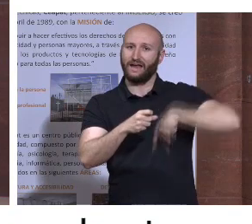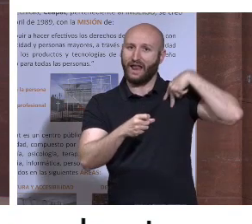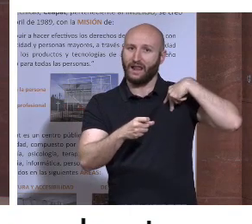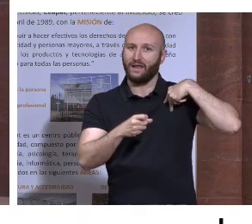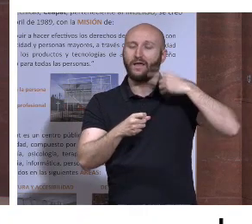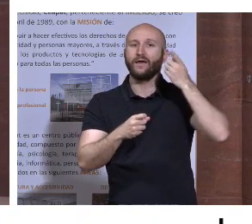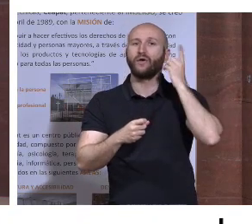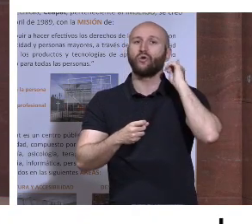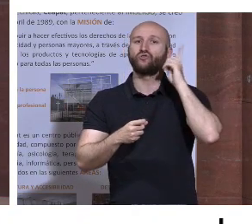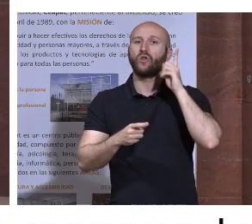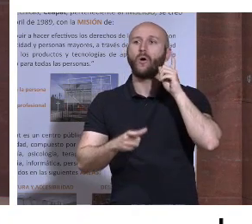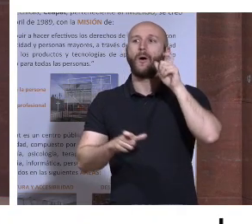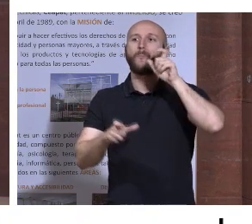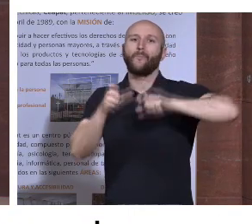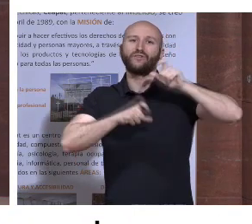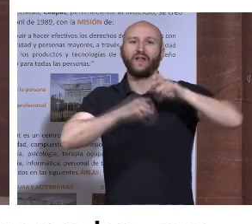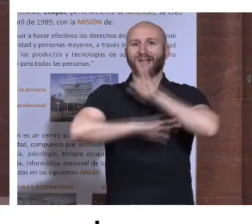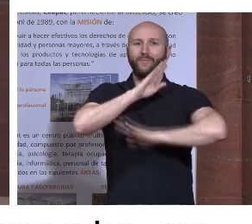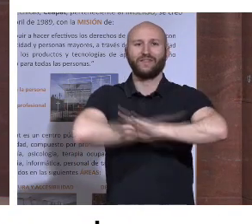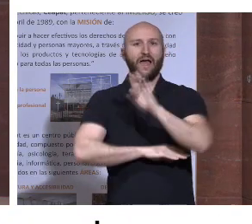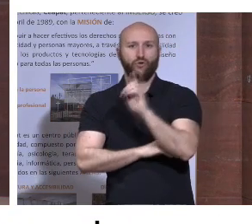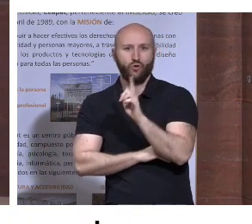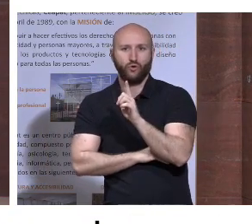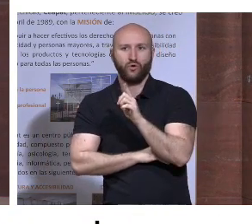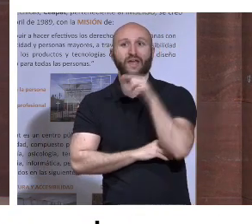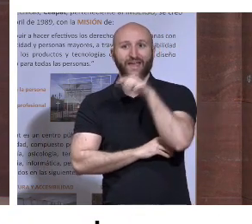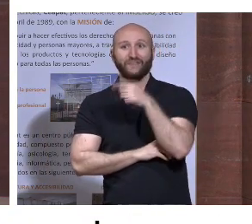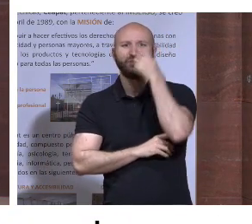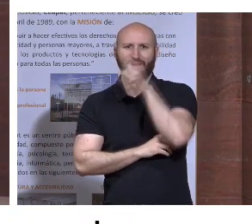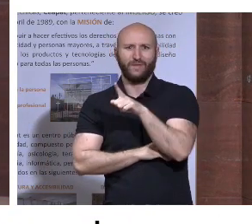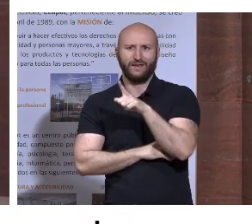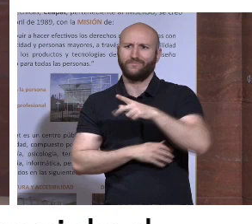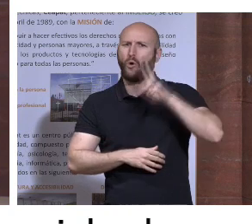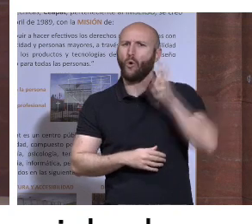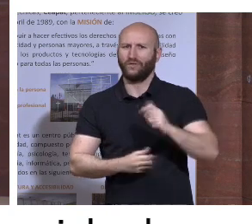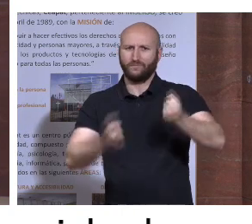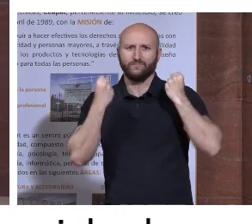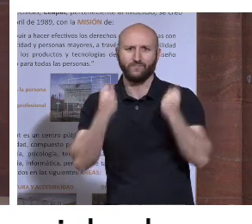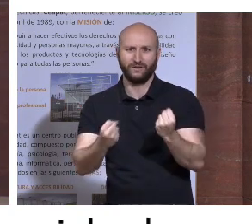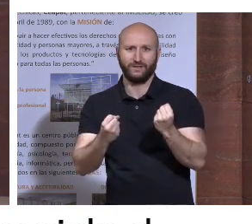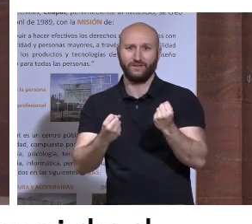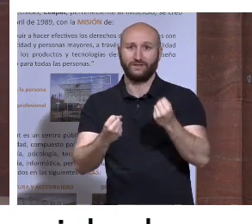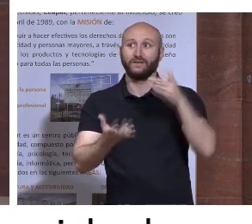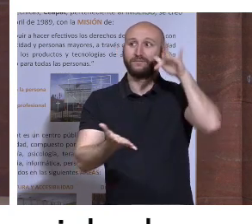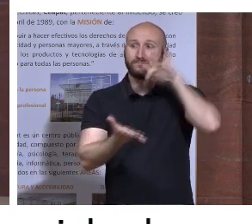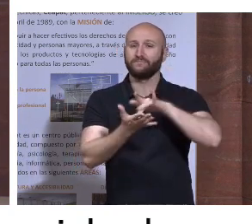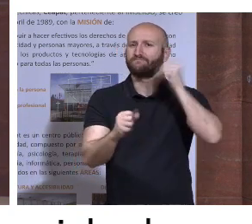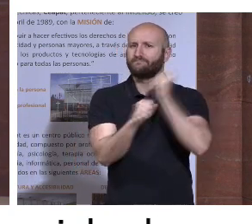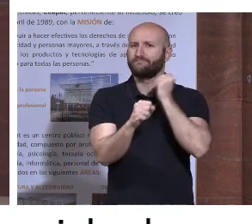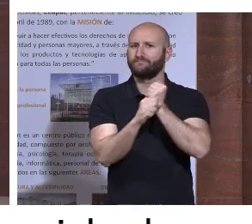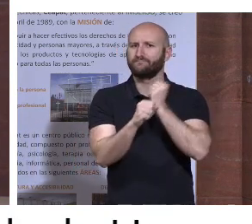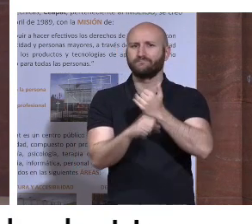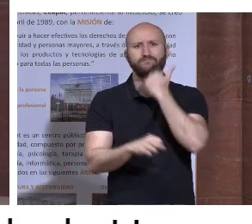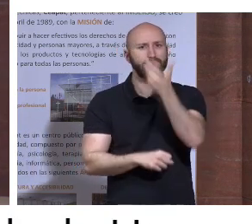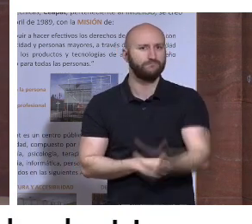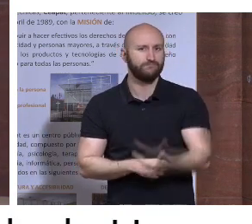no solamente en personas que tengan una discapacidad. Esto también es de enorme utilidad. Ha trabajado en algo tan importante